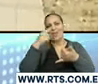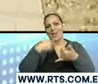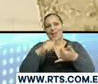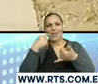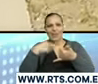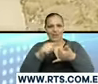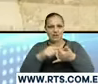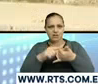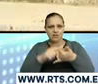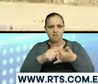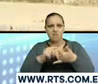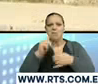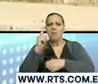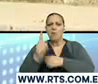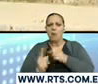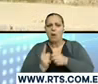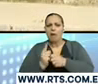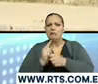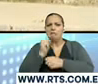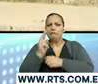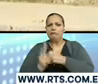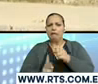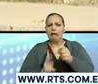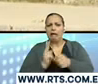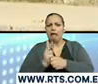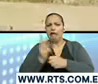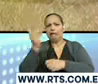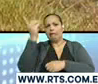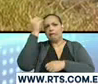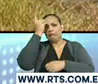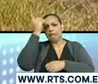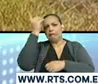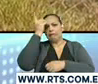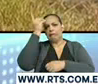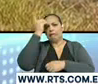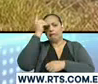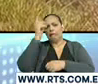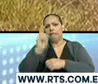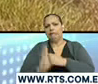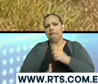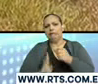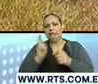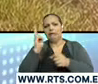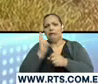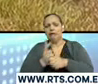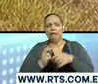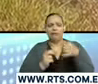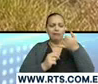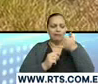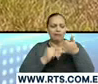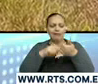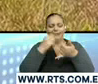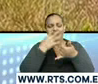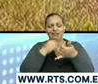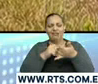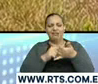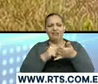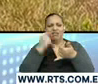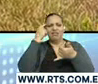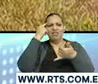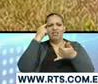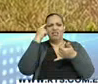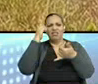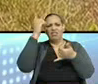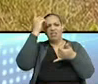pagando. El señor se moría y le quedaba todavía una larga condena que pagar. En las cárceles de nuestro